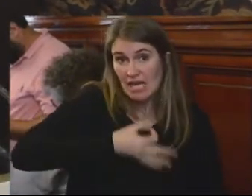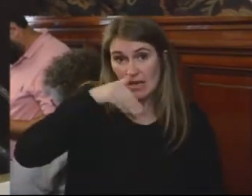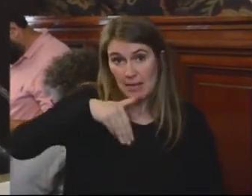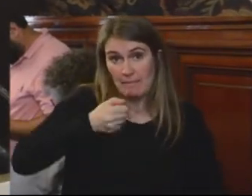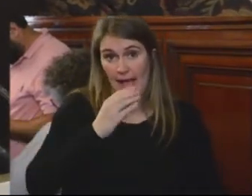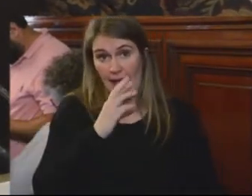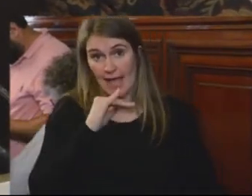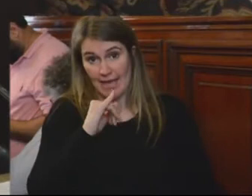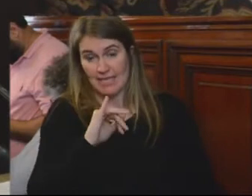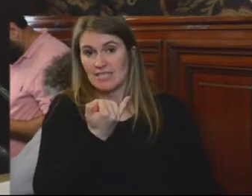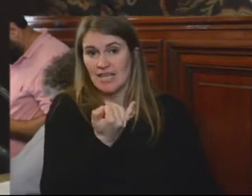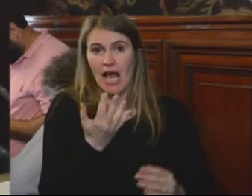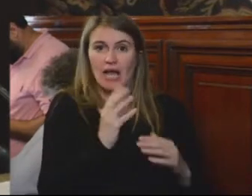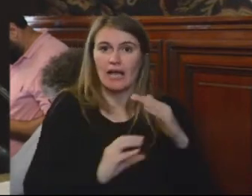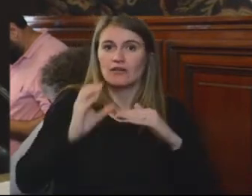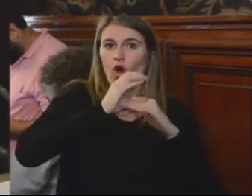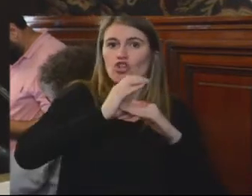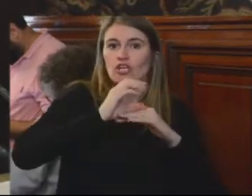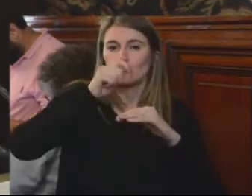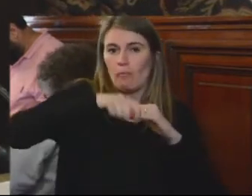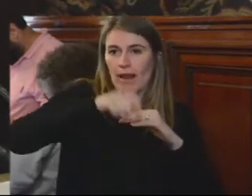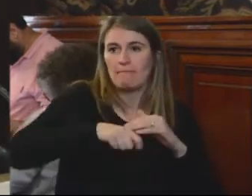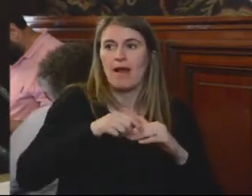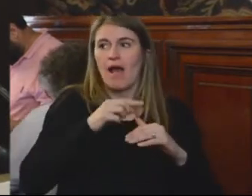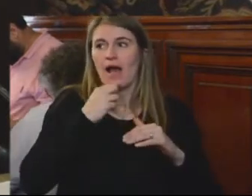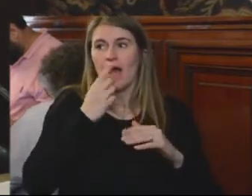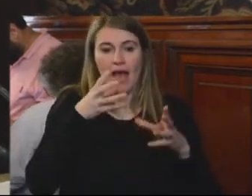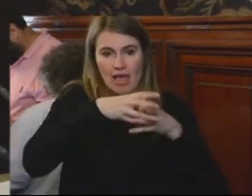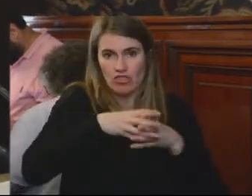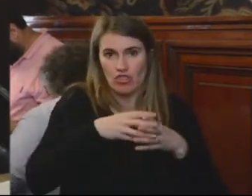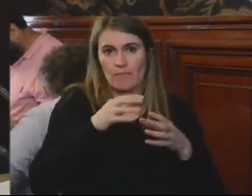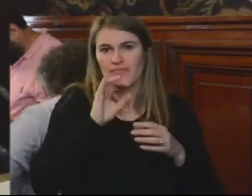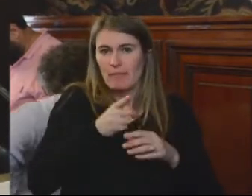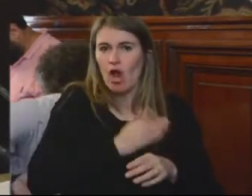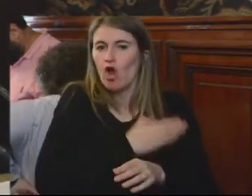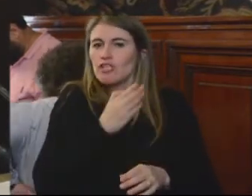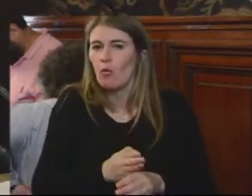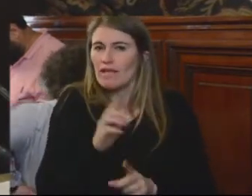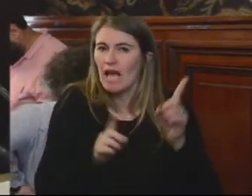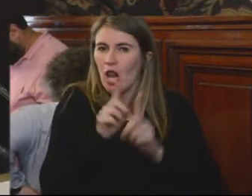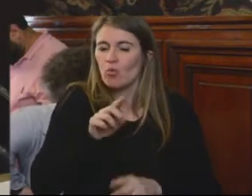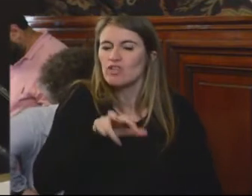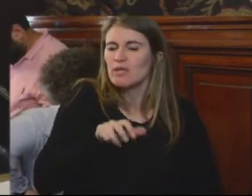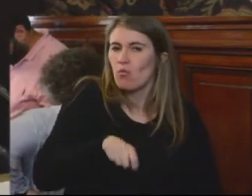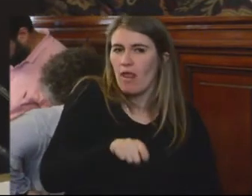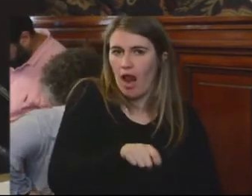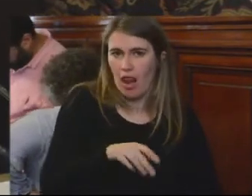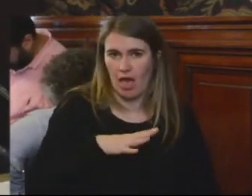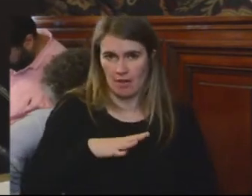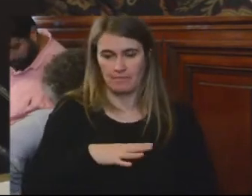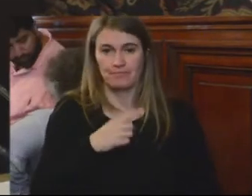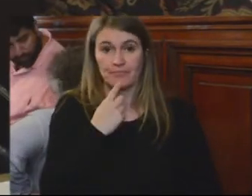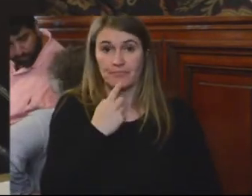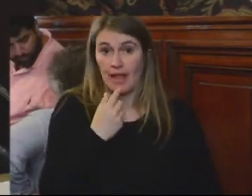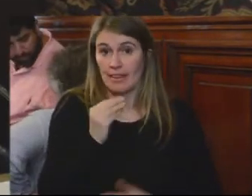la corte suprema y la cámara federal de casación penal y en consecuencia en algunos tribunales orales federales el dato más relevante